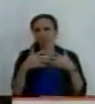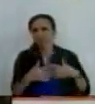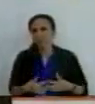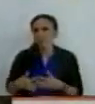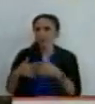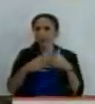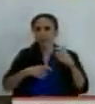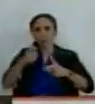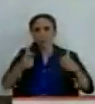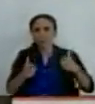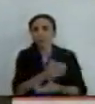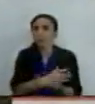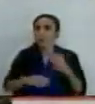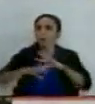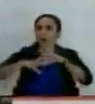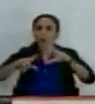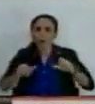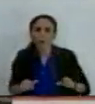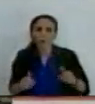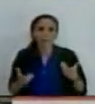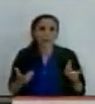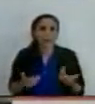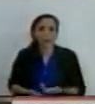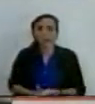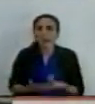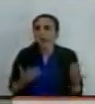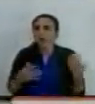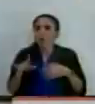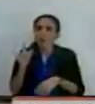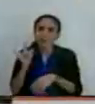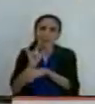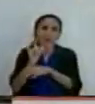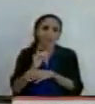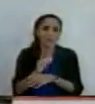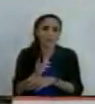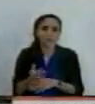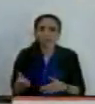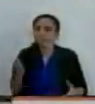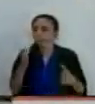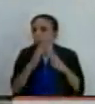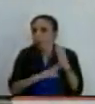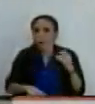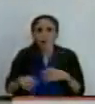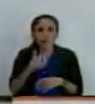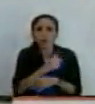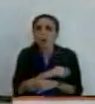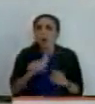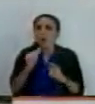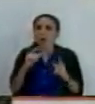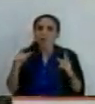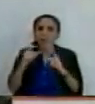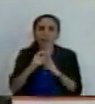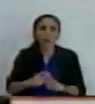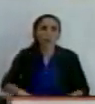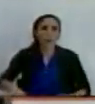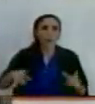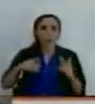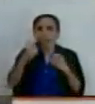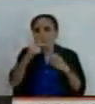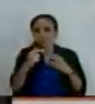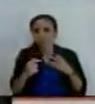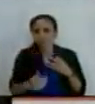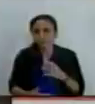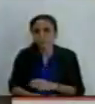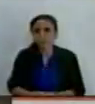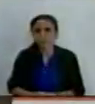banqueros prófugos, aquí están los ladrones que se llevaron la plata de Venezuela, aquí están los adecos, los copellanos, etcétera, etcétera.